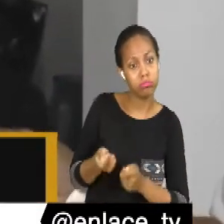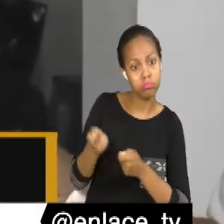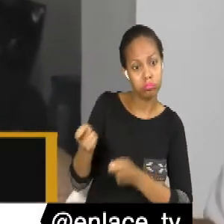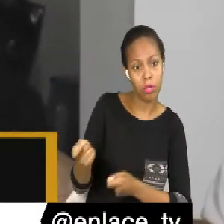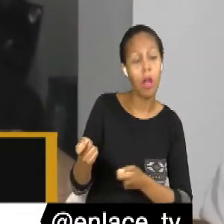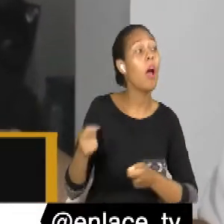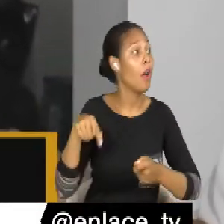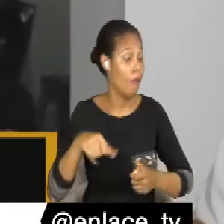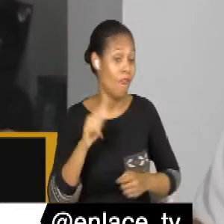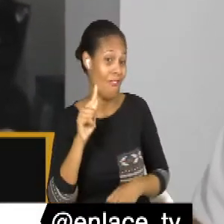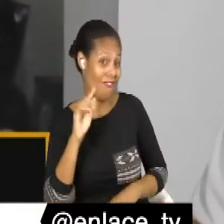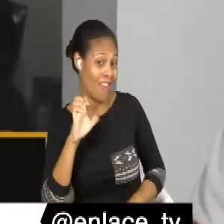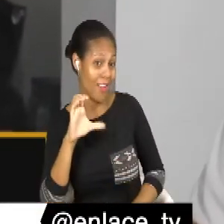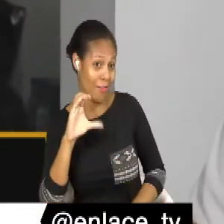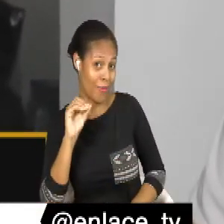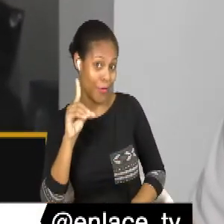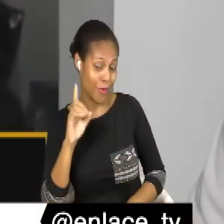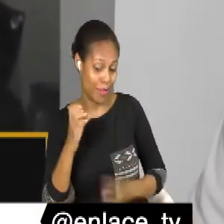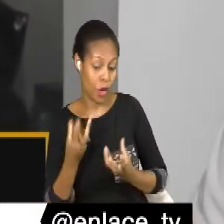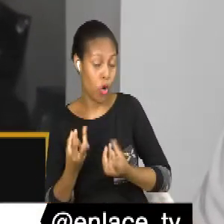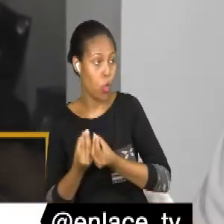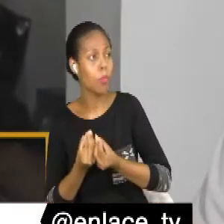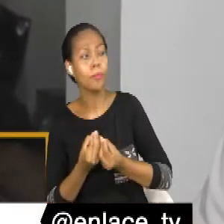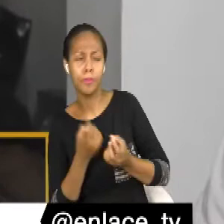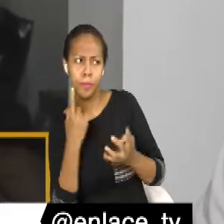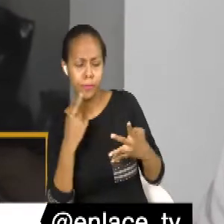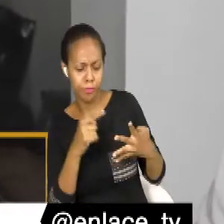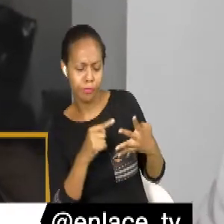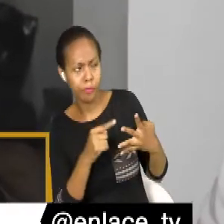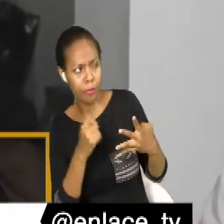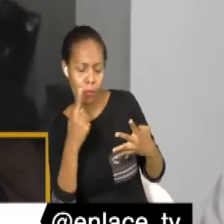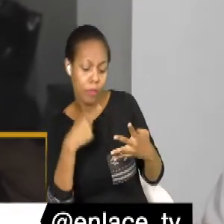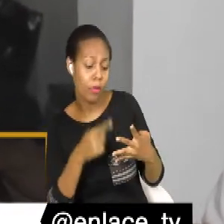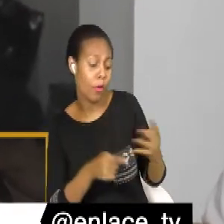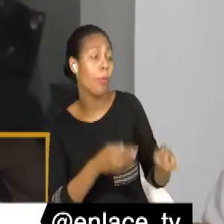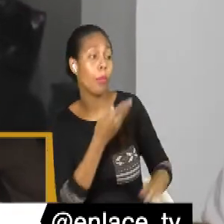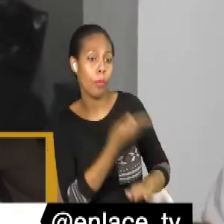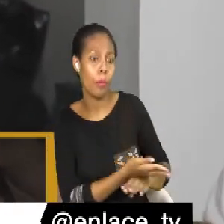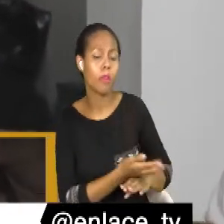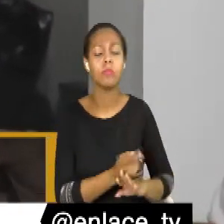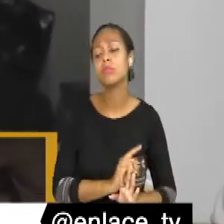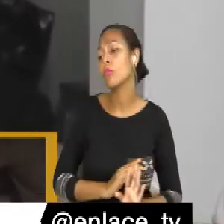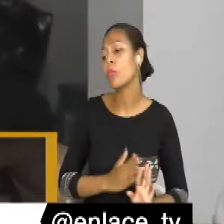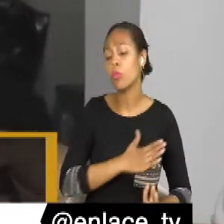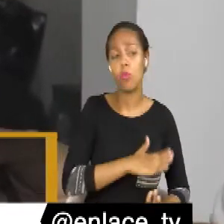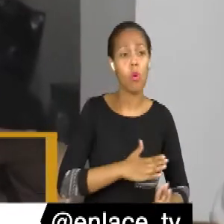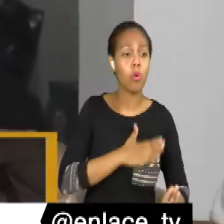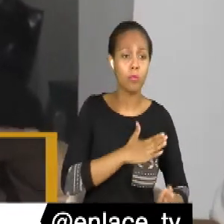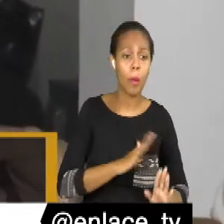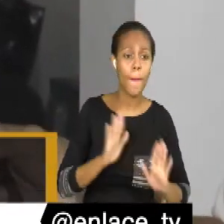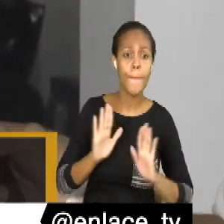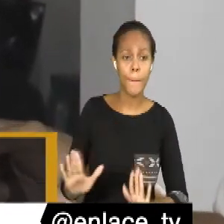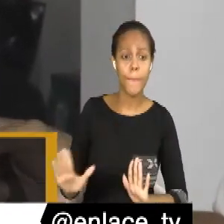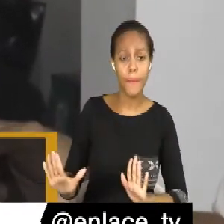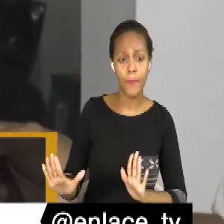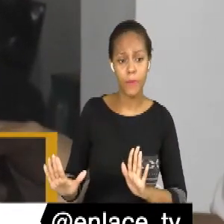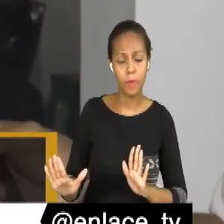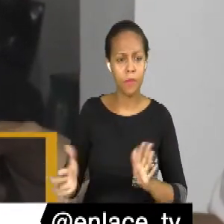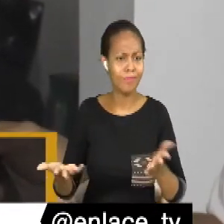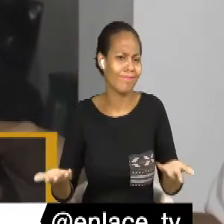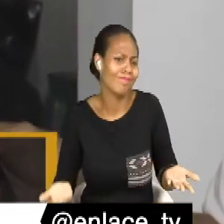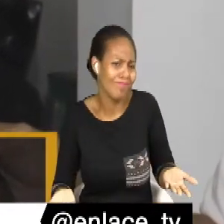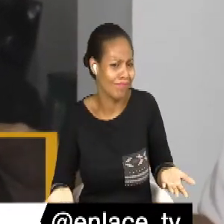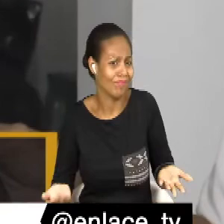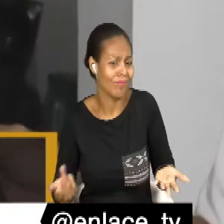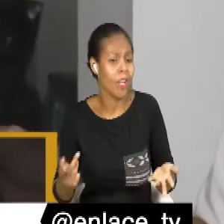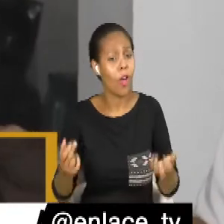también ha tenido que ir variando algunas cosas y también la propuesta está ahí, o sea, no ha sido inamovible la situación, sino que